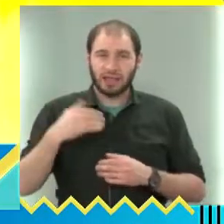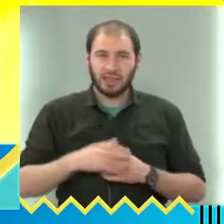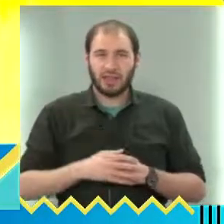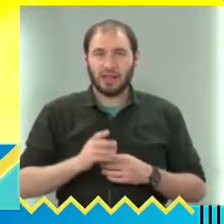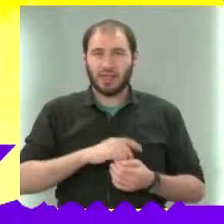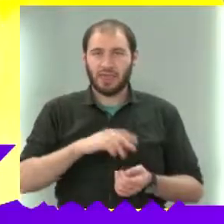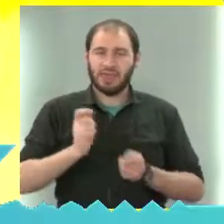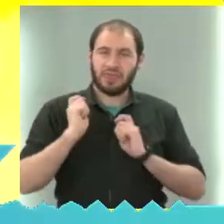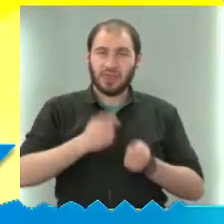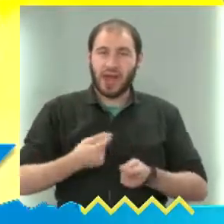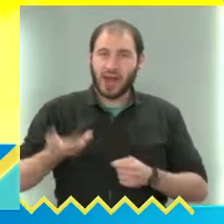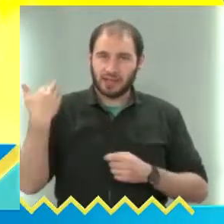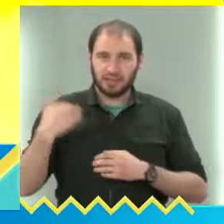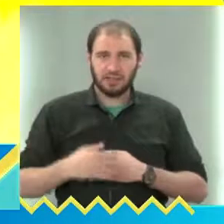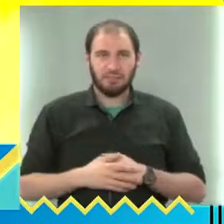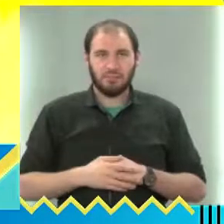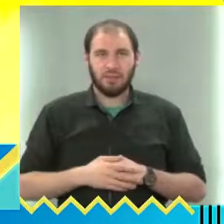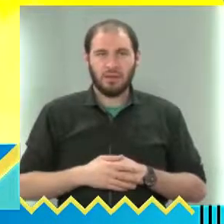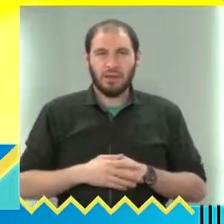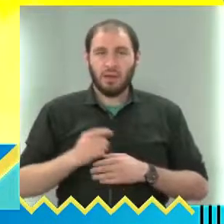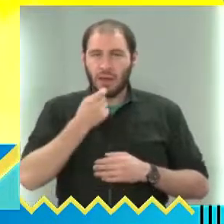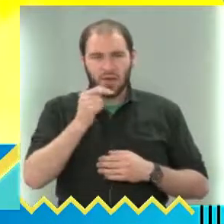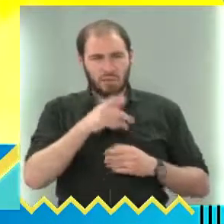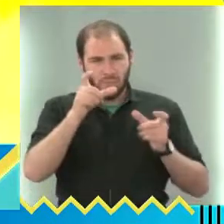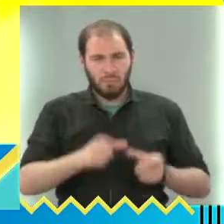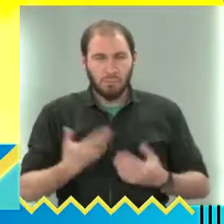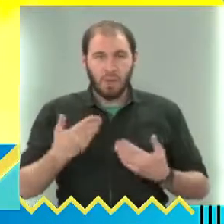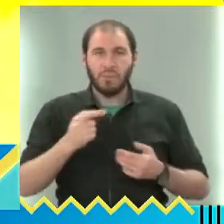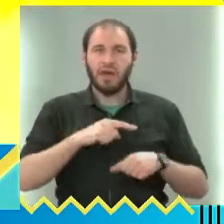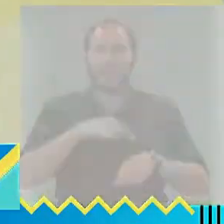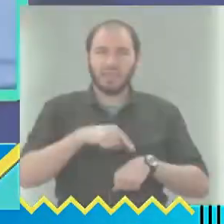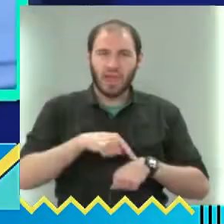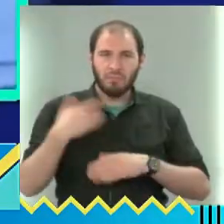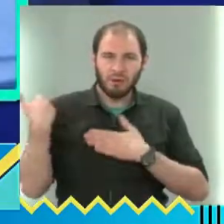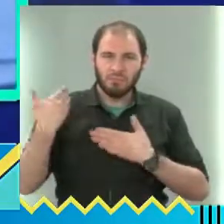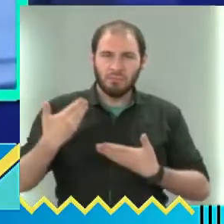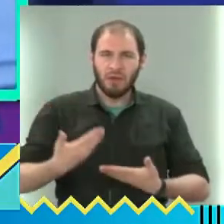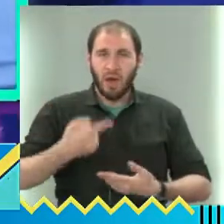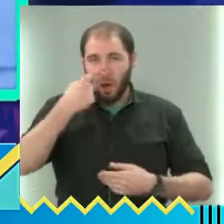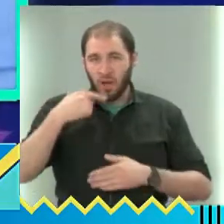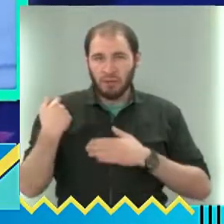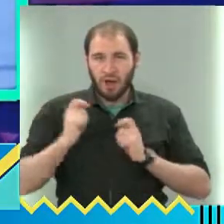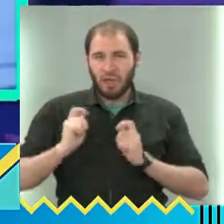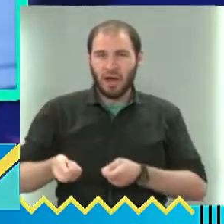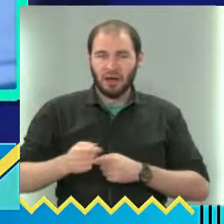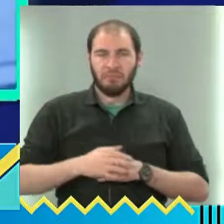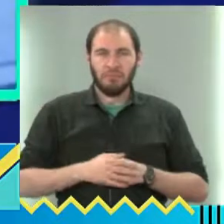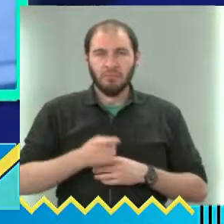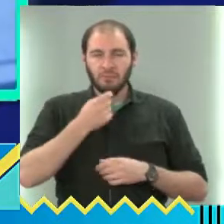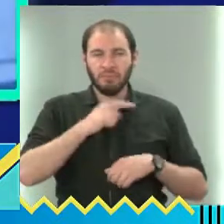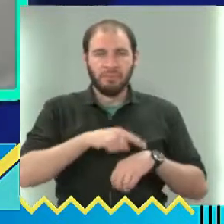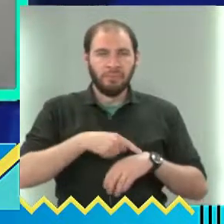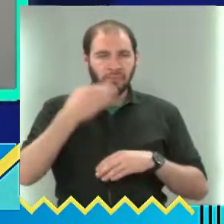alguna donación anteriormente, si está en condiciones, ya sea por el tiempo que ha pasado desde la última donación, si ha pasado un